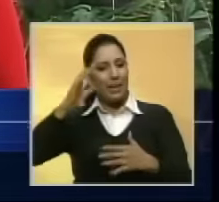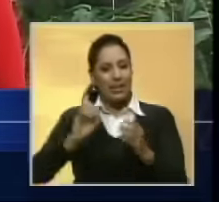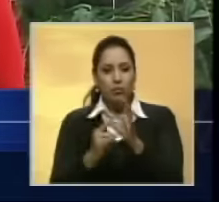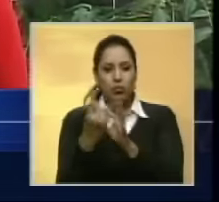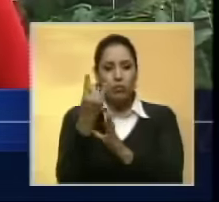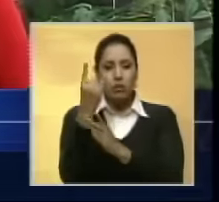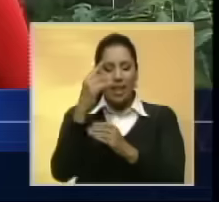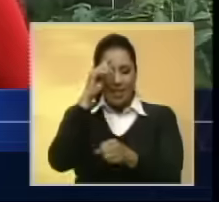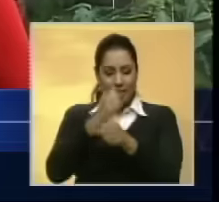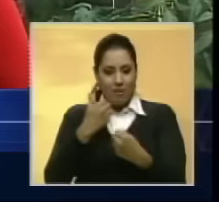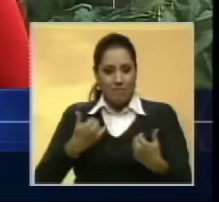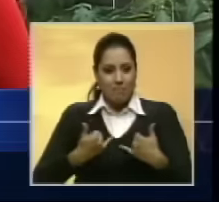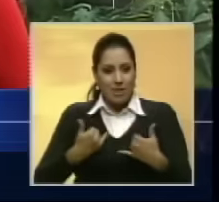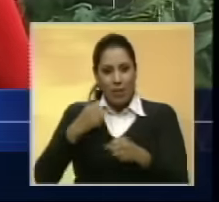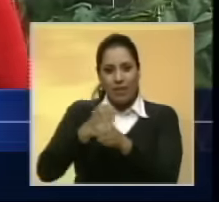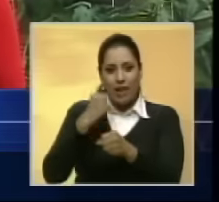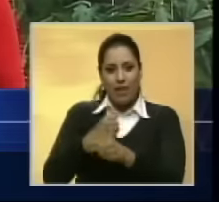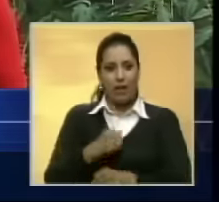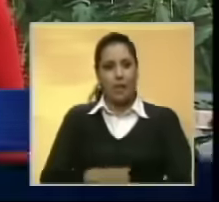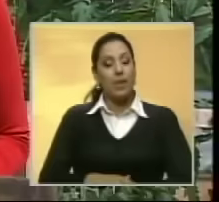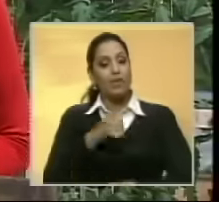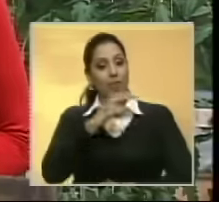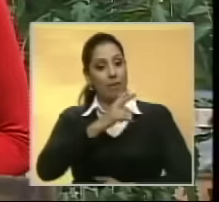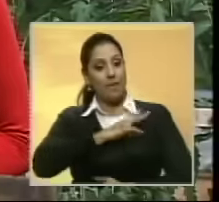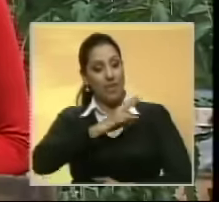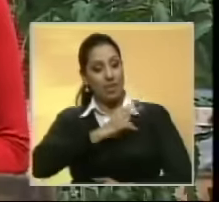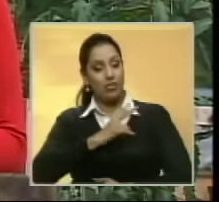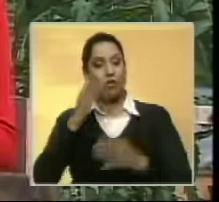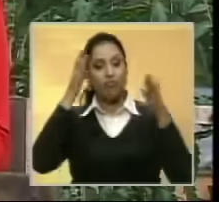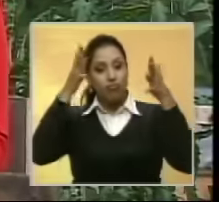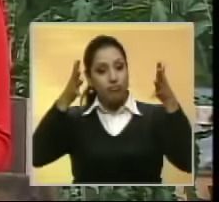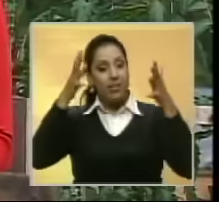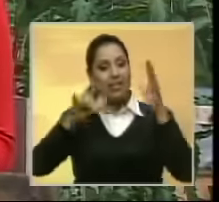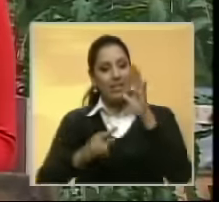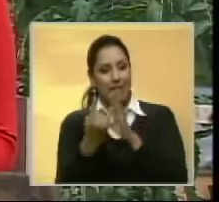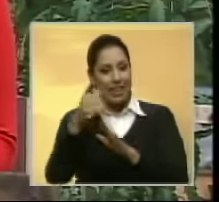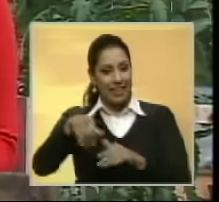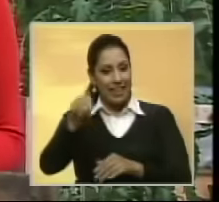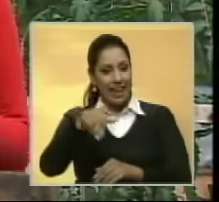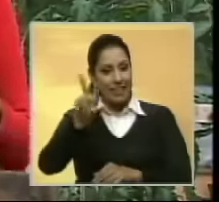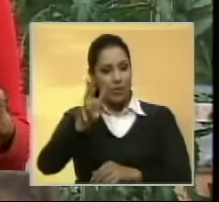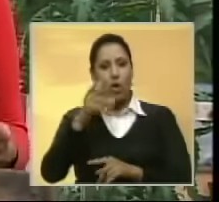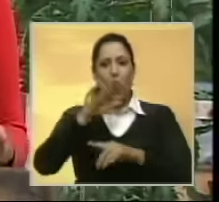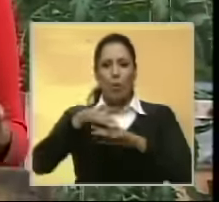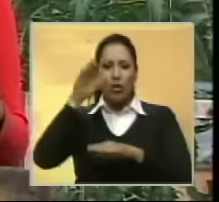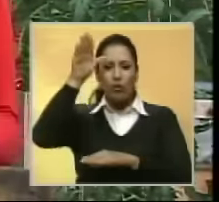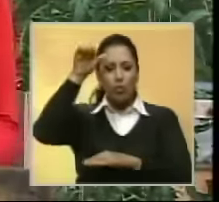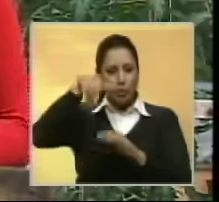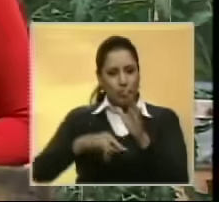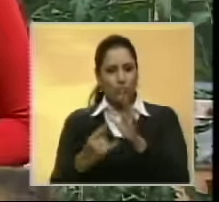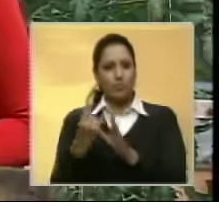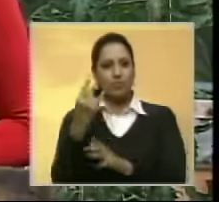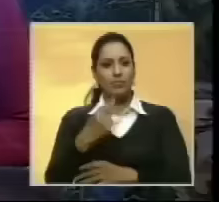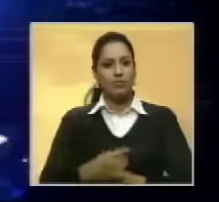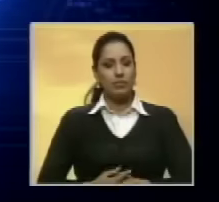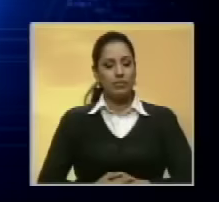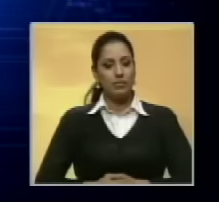sembrar, a producir, a trabajar. Noticiero Venevisión te recomienda que eches raíces en suelo venezolano porque el futuro está en la